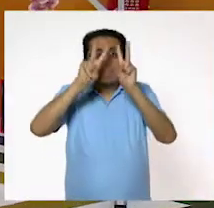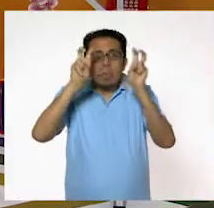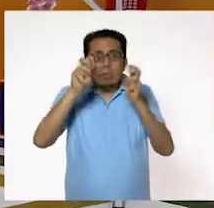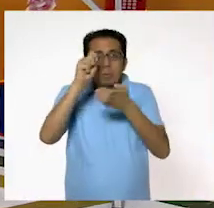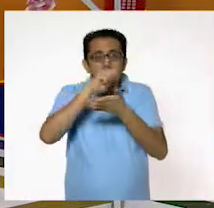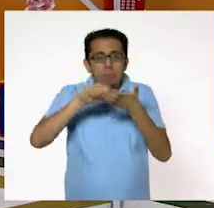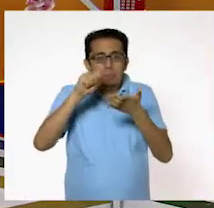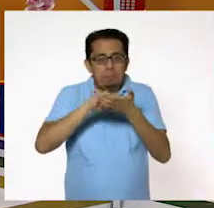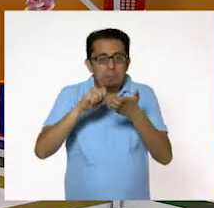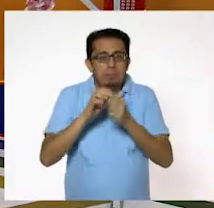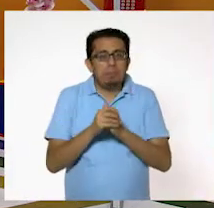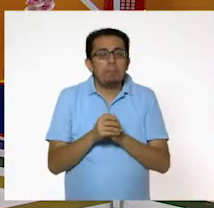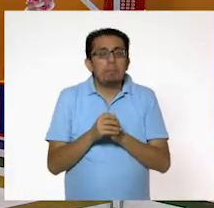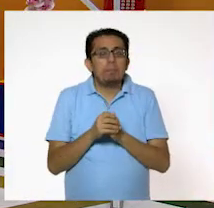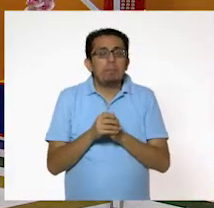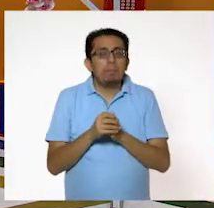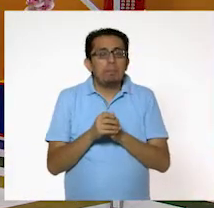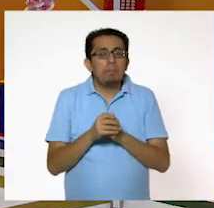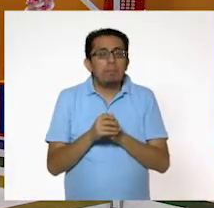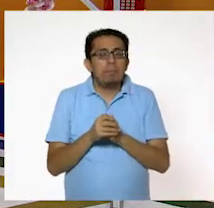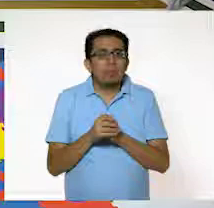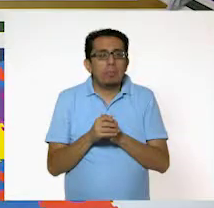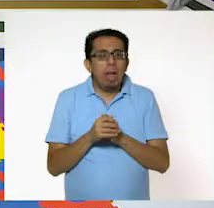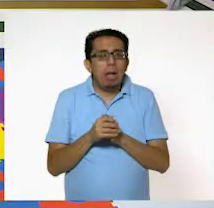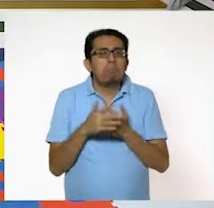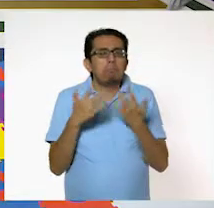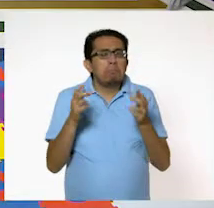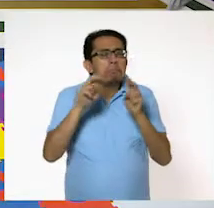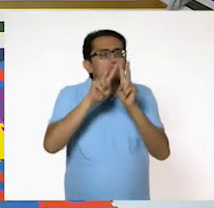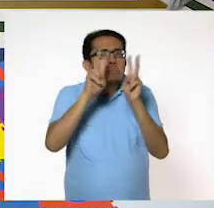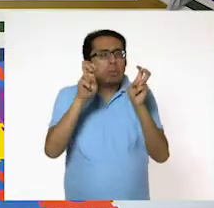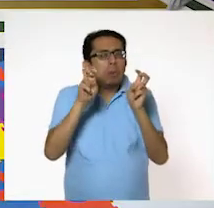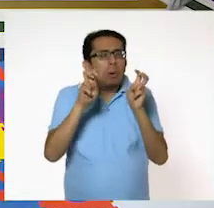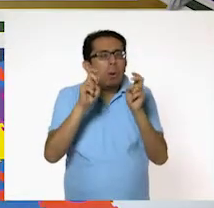maracas pachangueras? O algo así, ¿no? Vamos a poner maracas